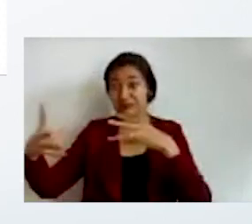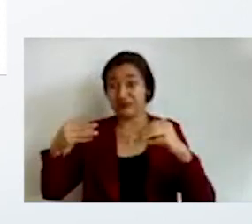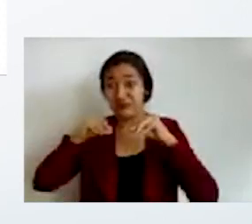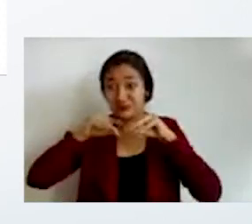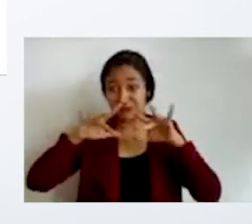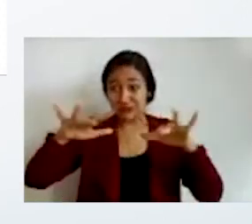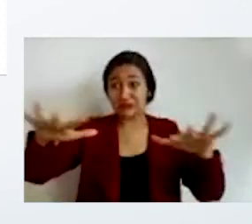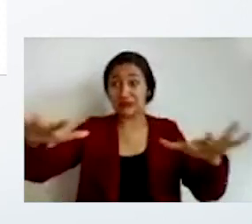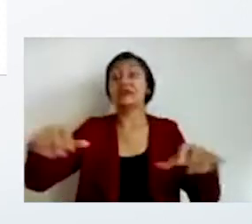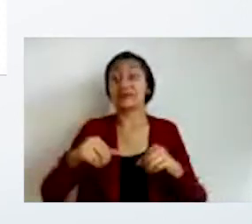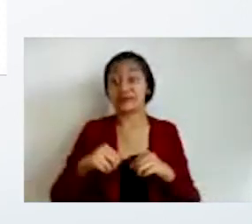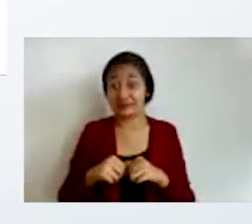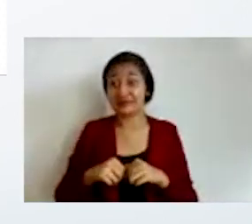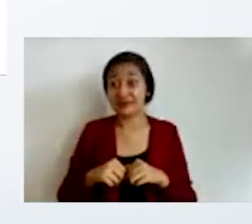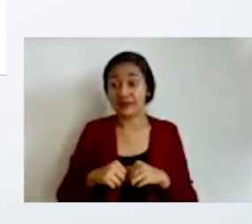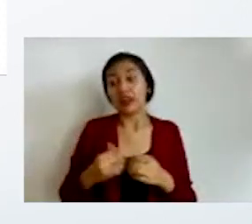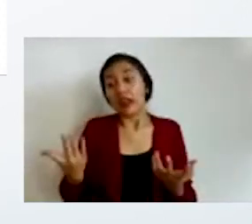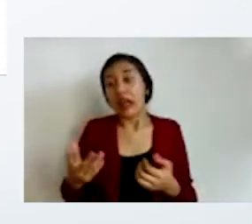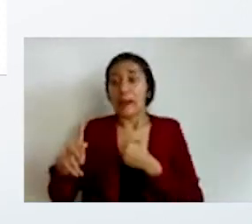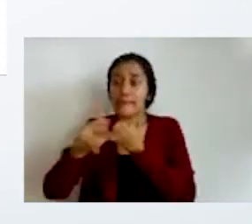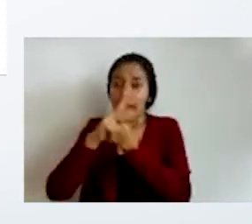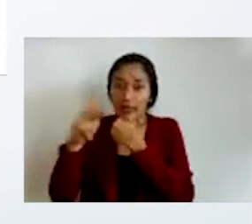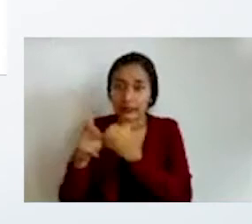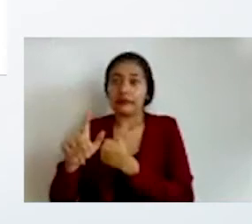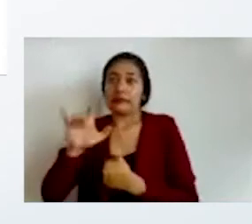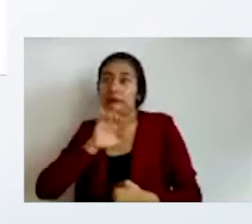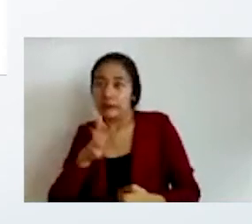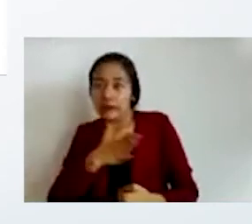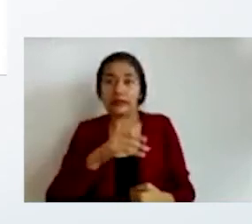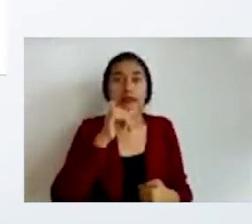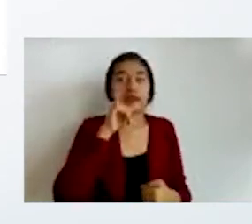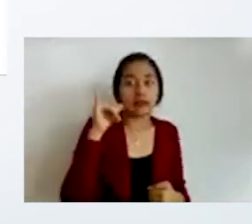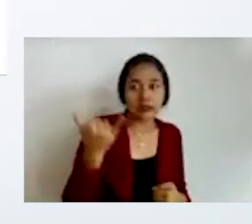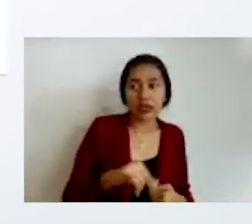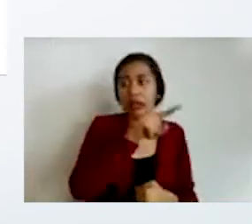les decía, pues no se junten en lugares